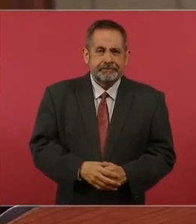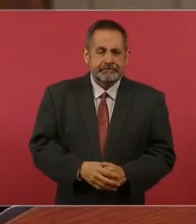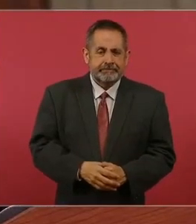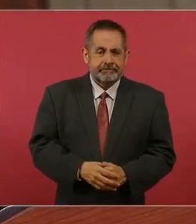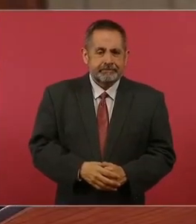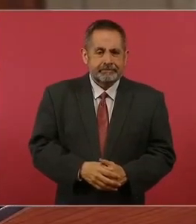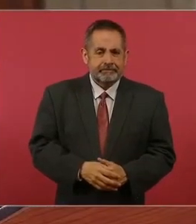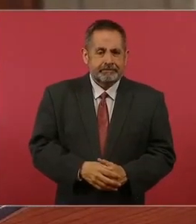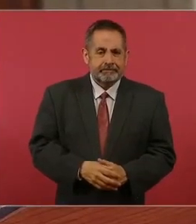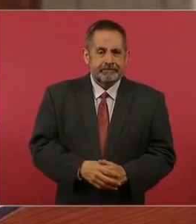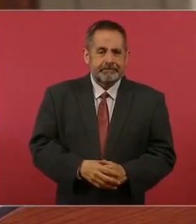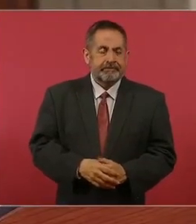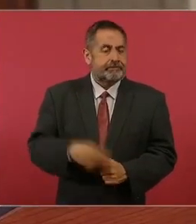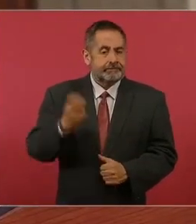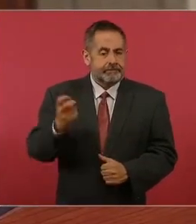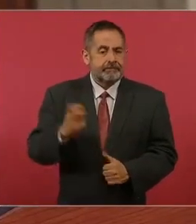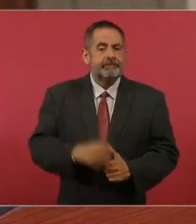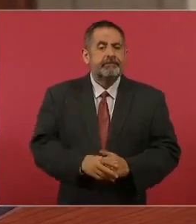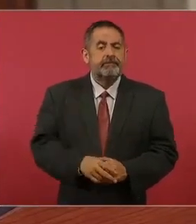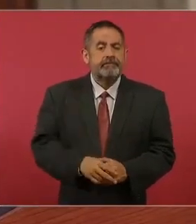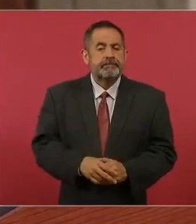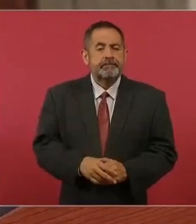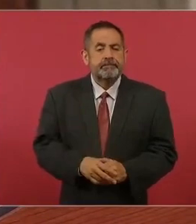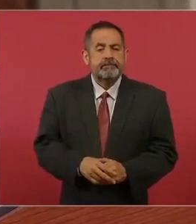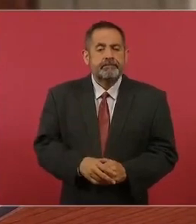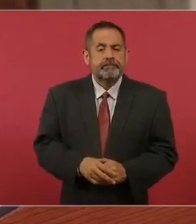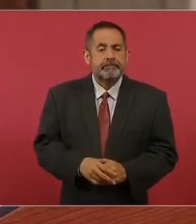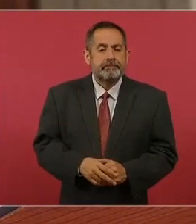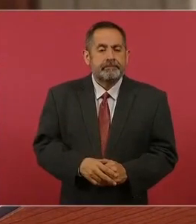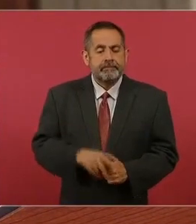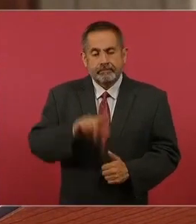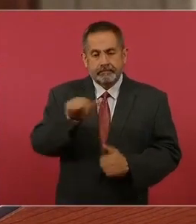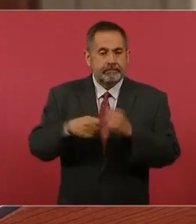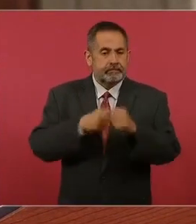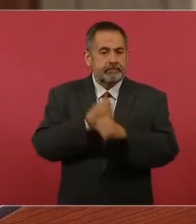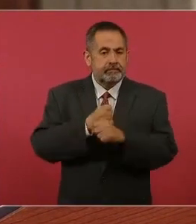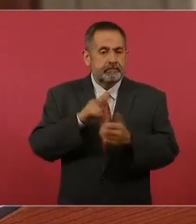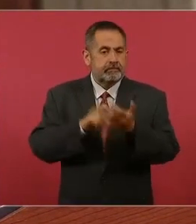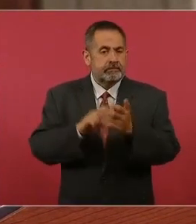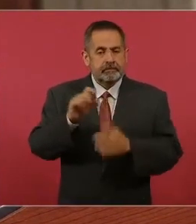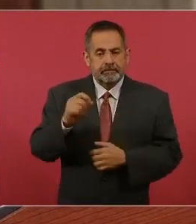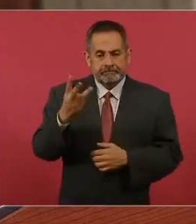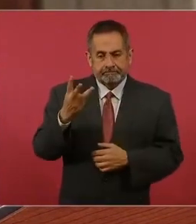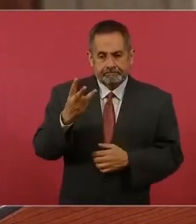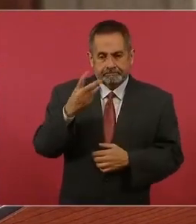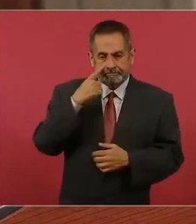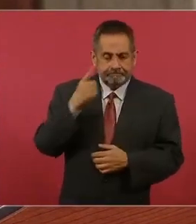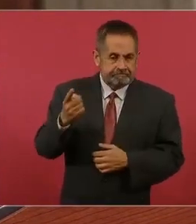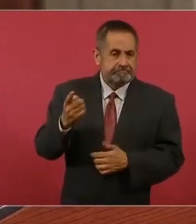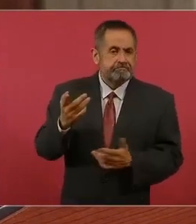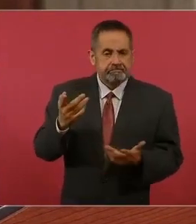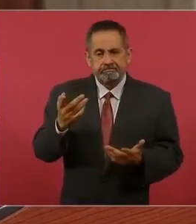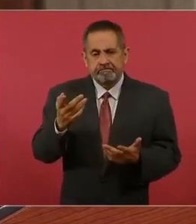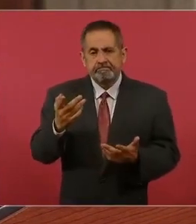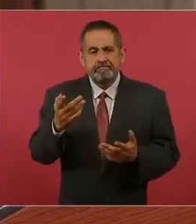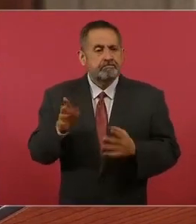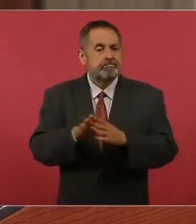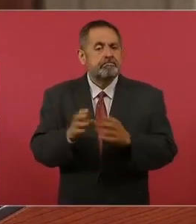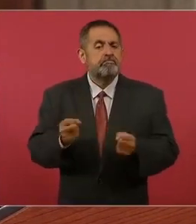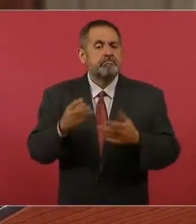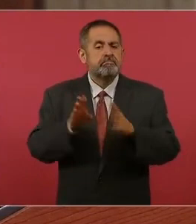Pues eso es. Ya en el 23 tenemos como proyección